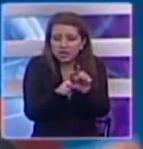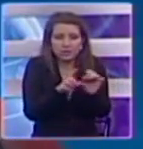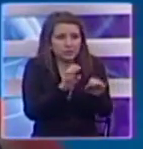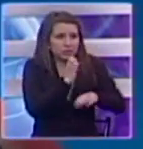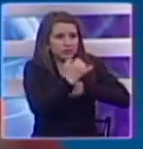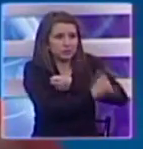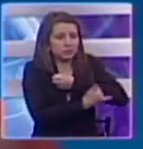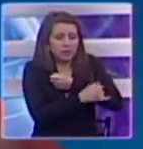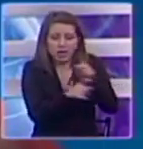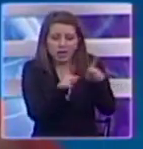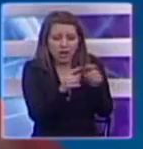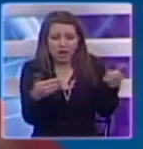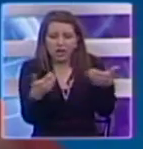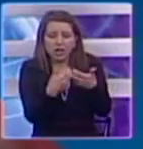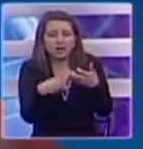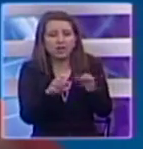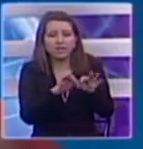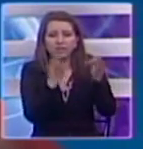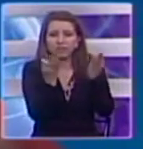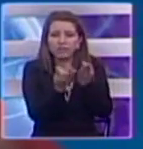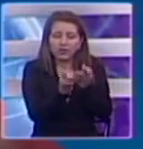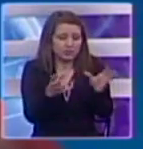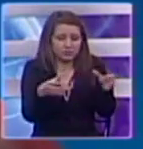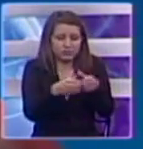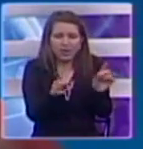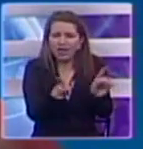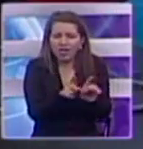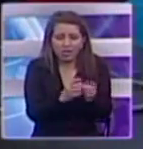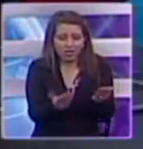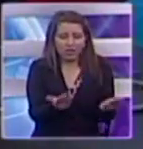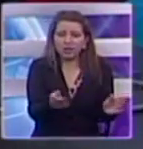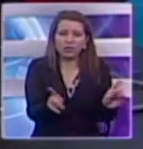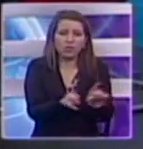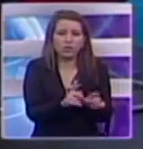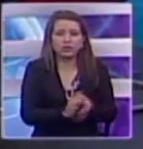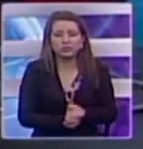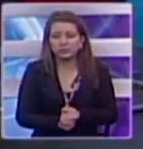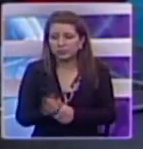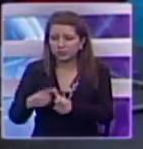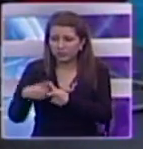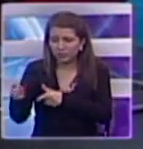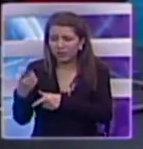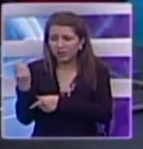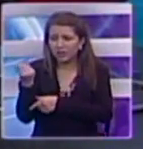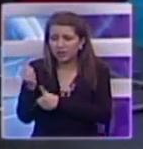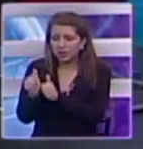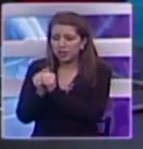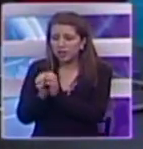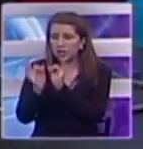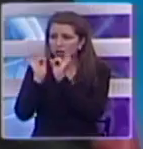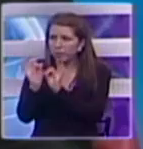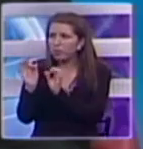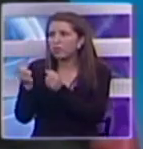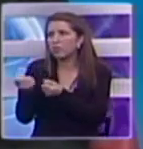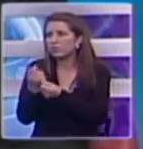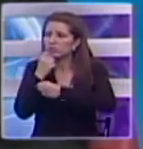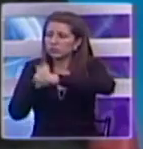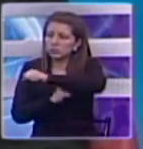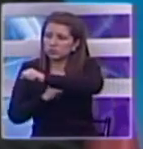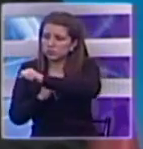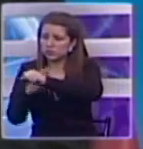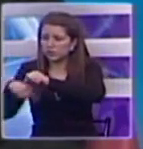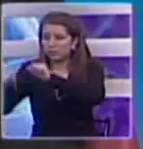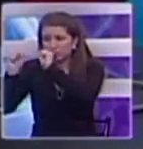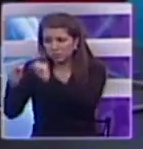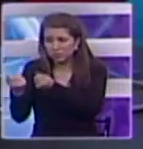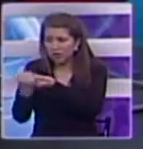por eso hago la analogía, a lo que es la economía de las familias. ¿Cree usted que el dinero electrónico sea un mecanismo que permita fortalecer la